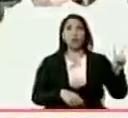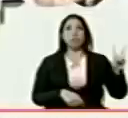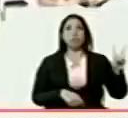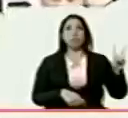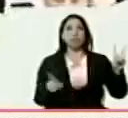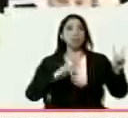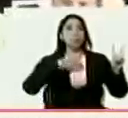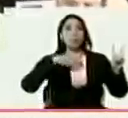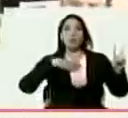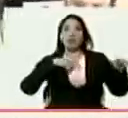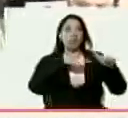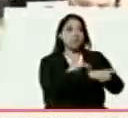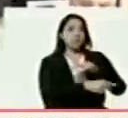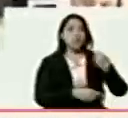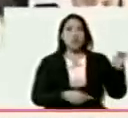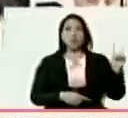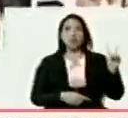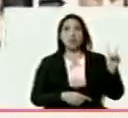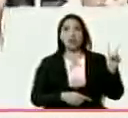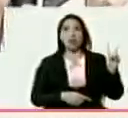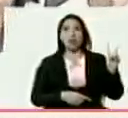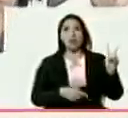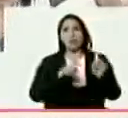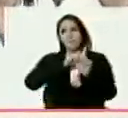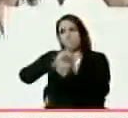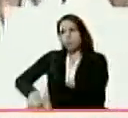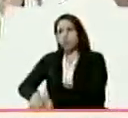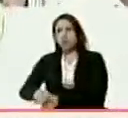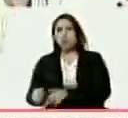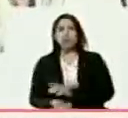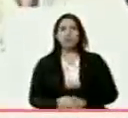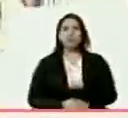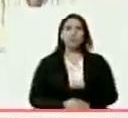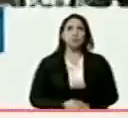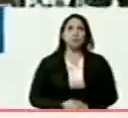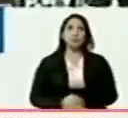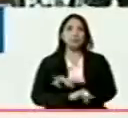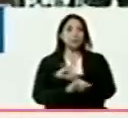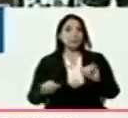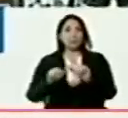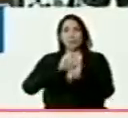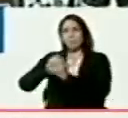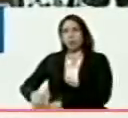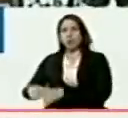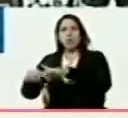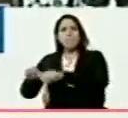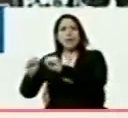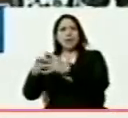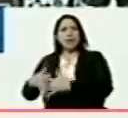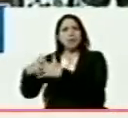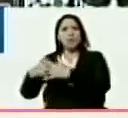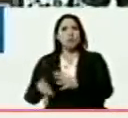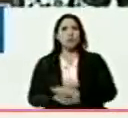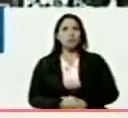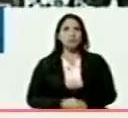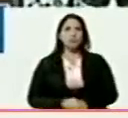No pudieron entrar. Fueron derrotados. Una derrota para el imperialismo.